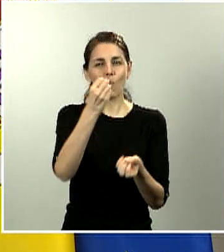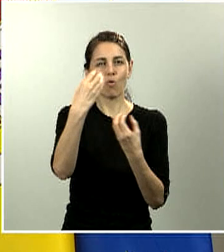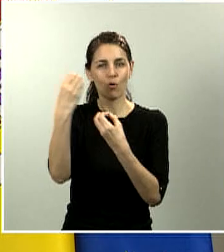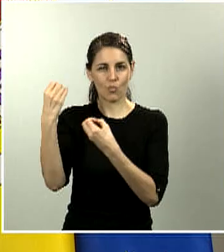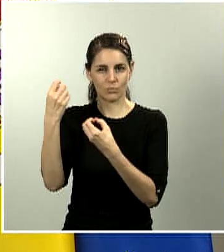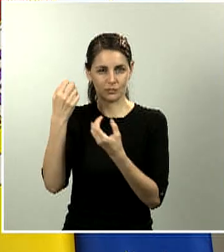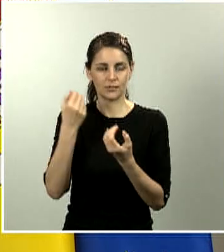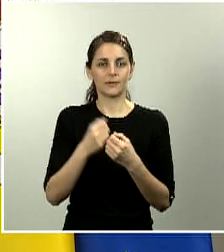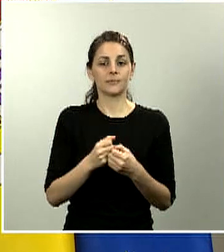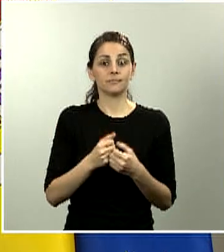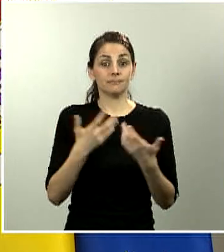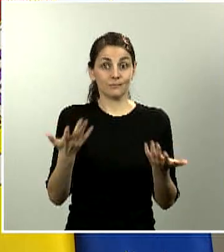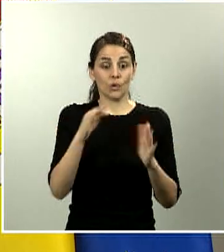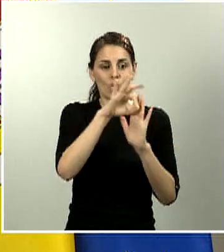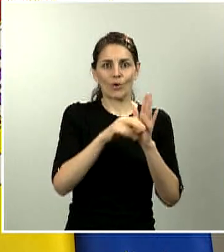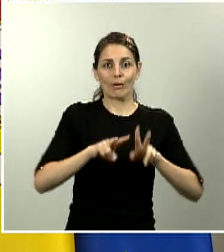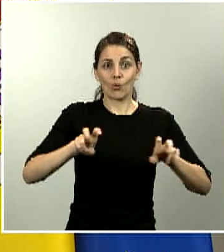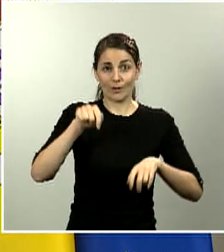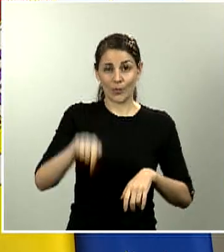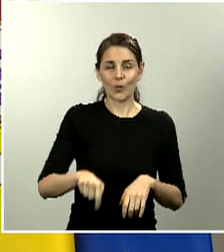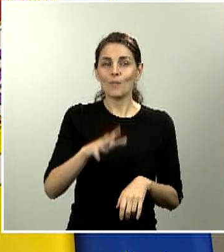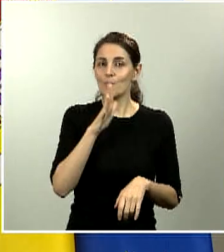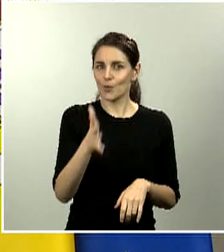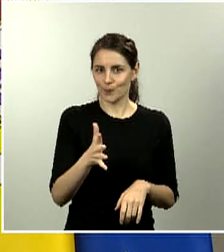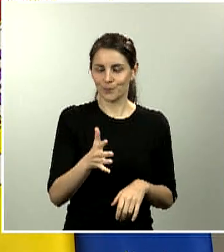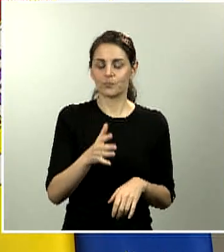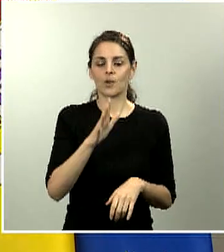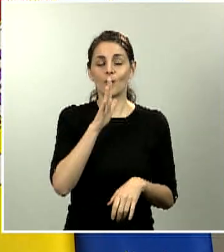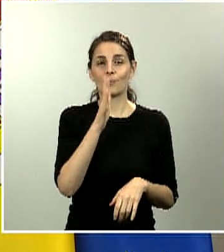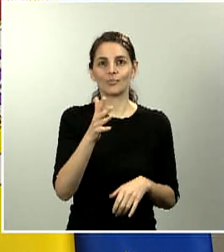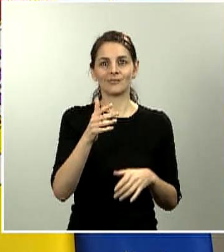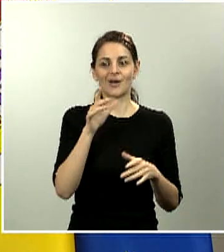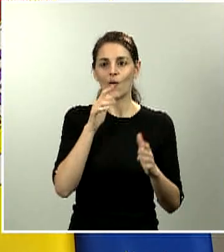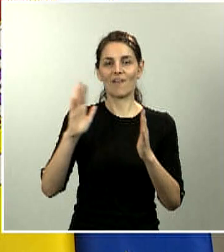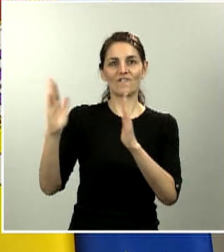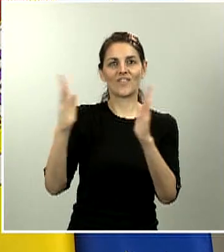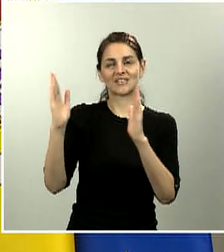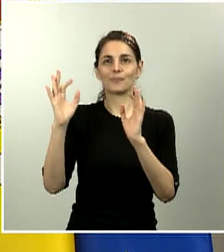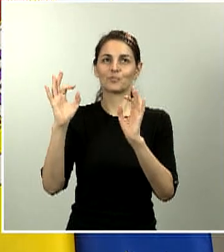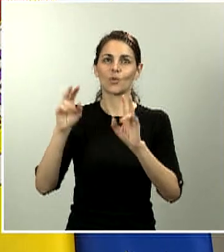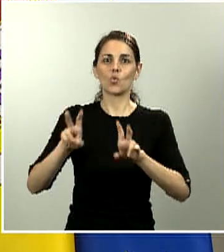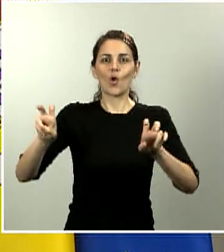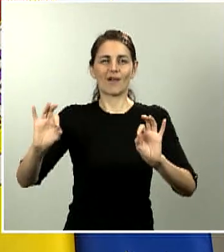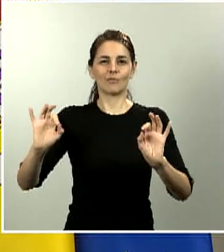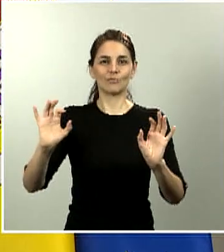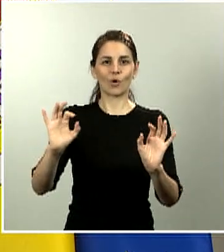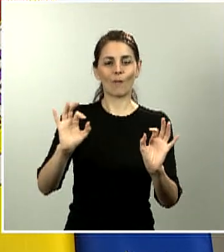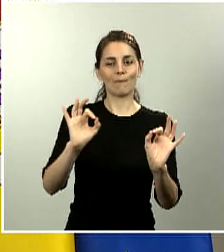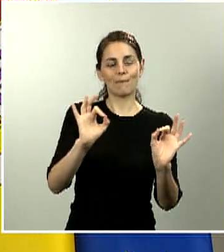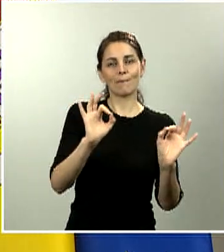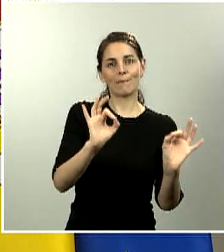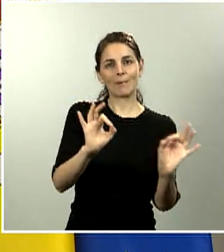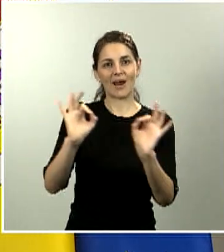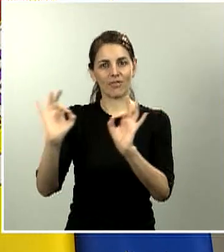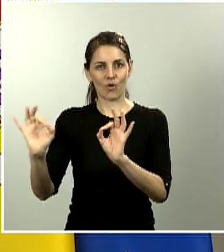en una fase, si me permiten, nueva de preparación de todo el periodo de desescalado y de